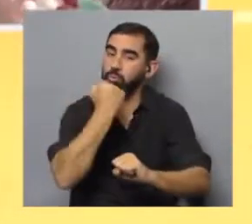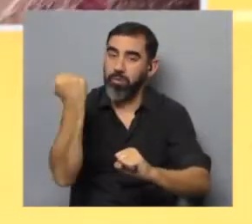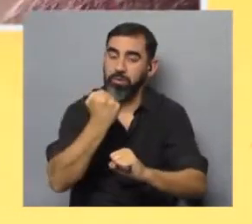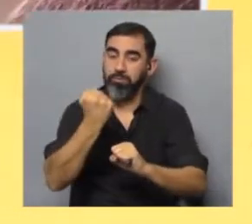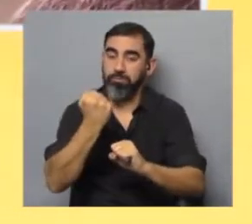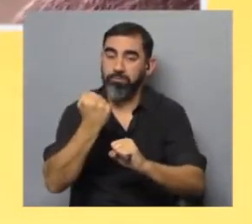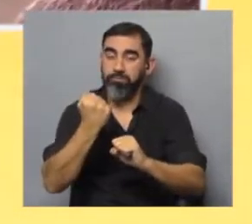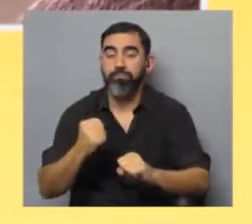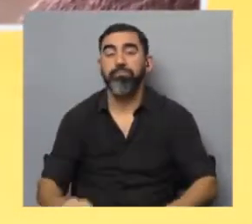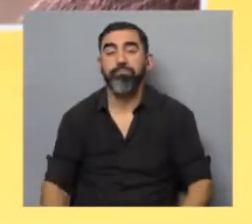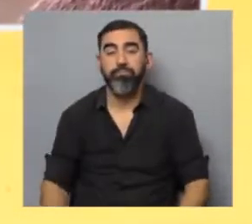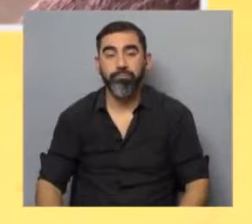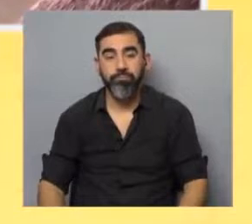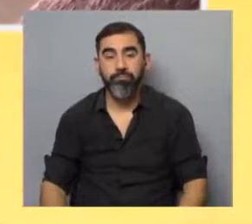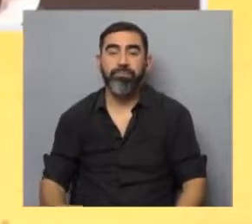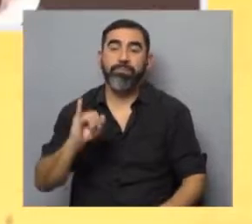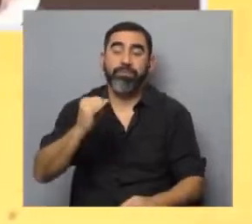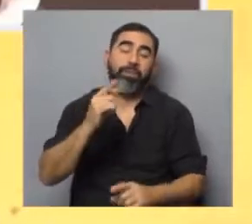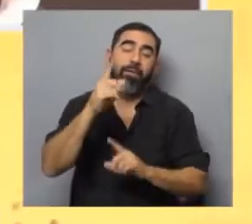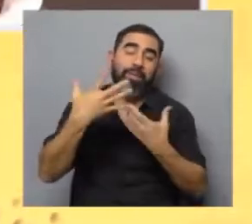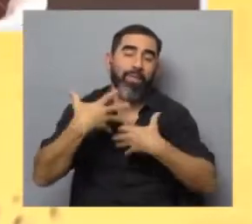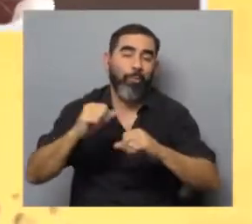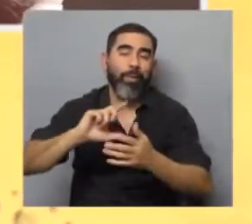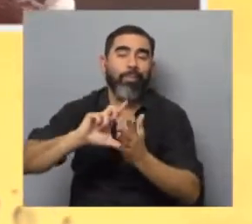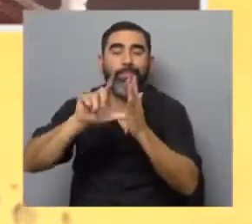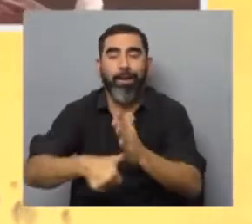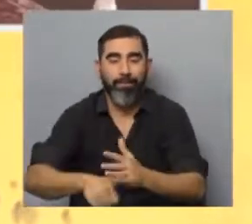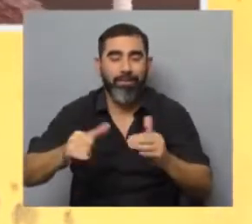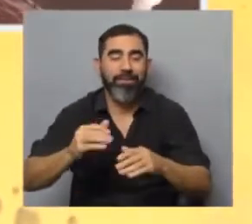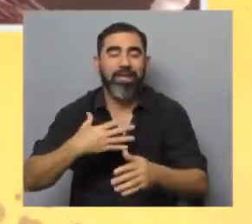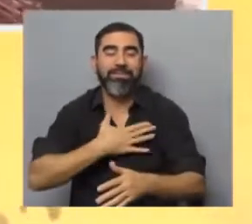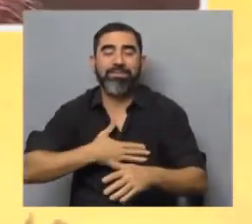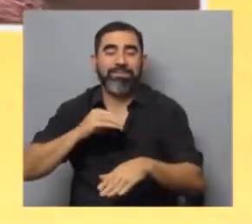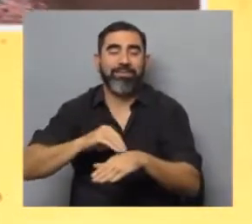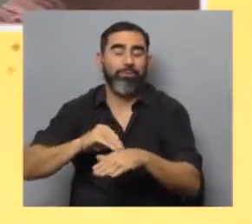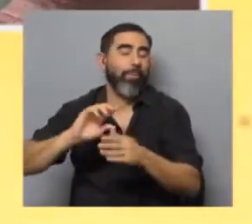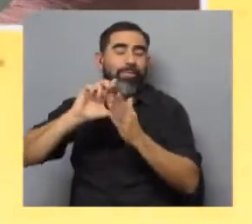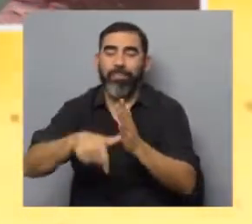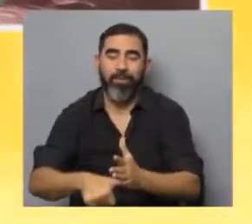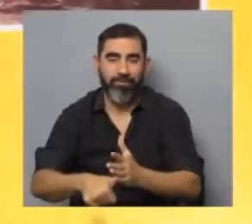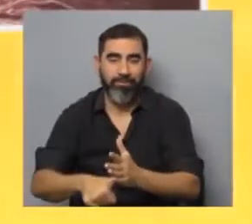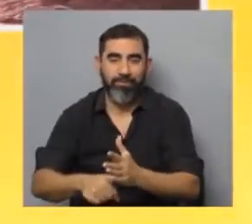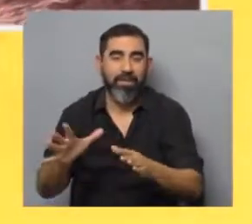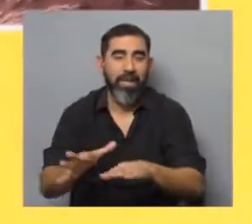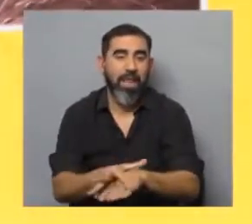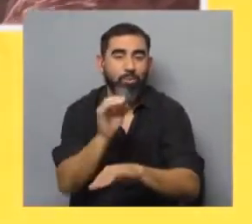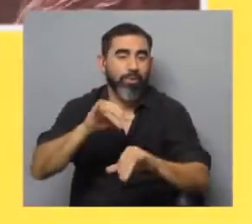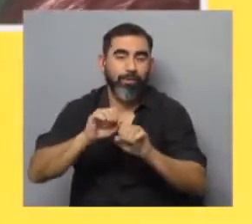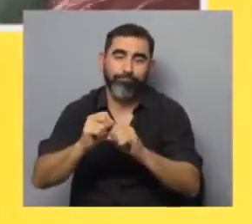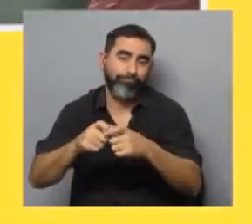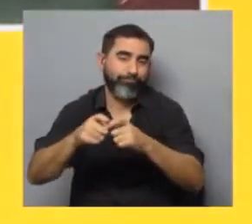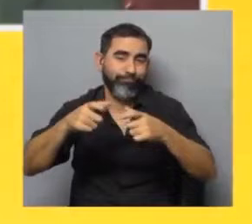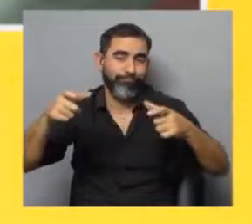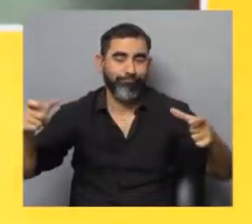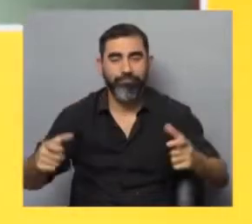temprana, presintomática, a como suele ocurrir, digamos, donde cuando se hace el diagnóstico, esas células tumorales ya han tenido etapa de